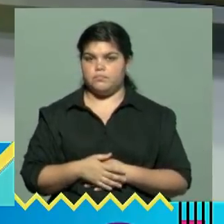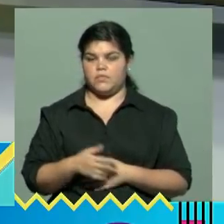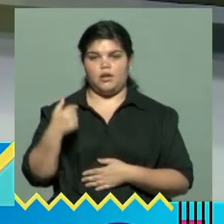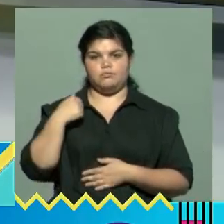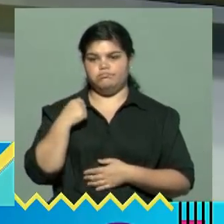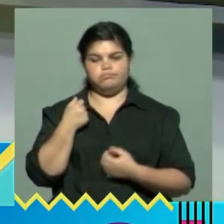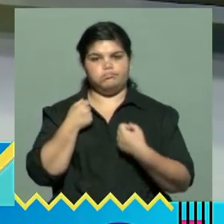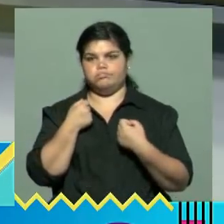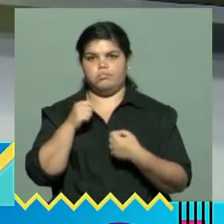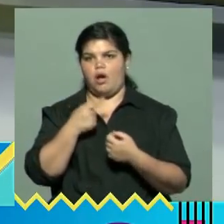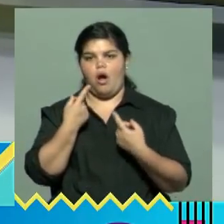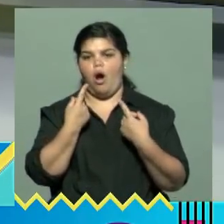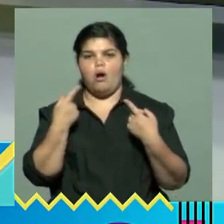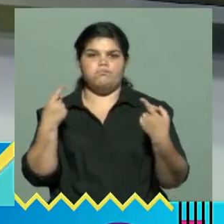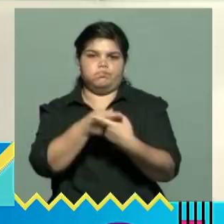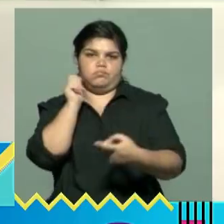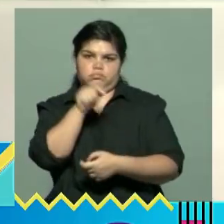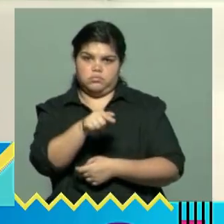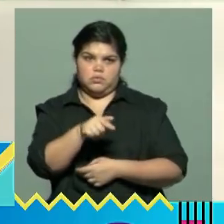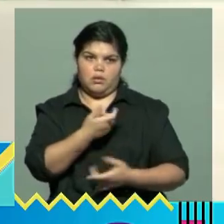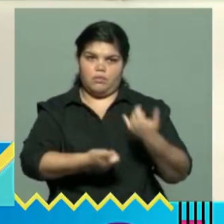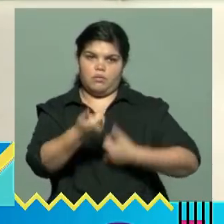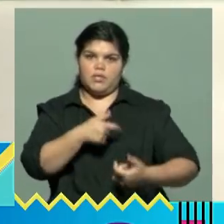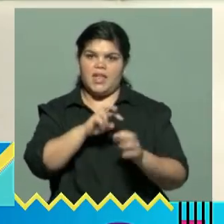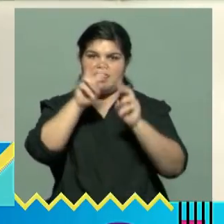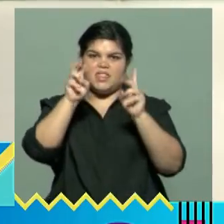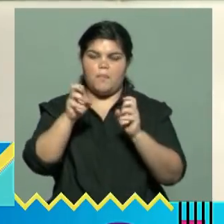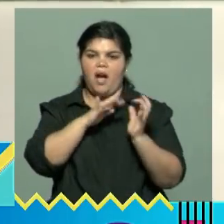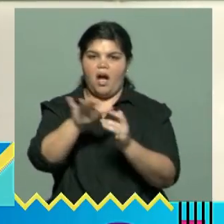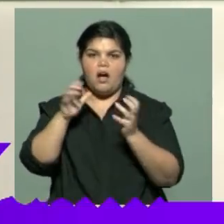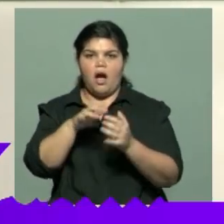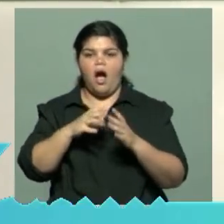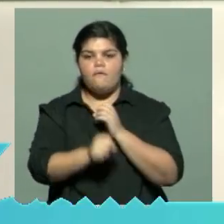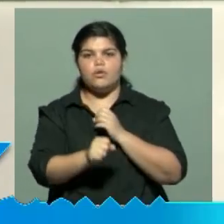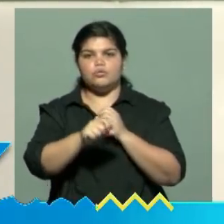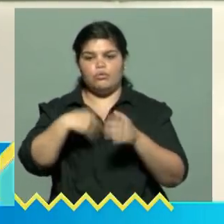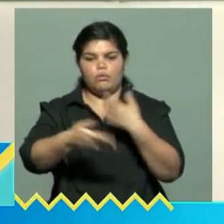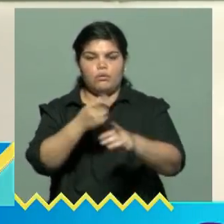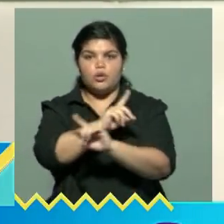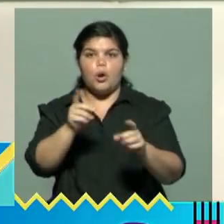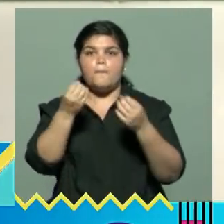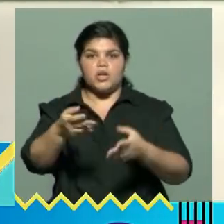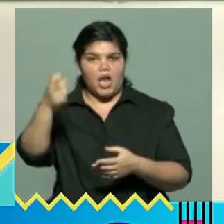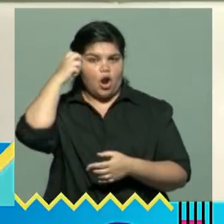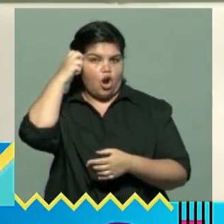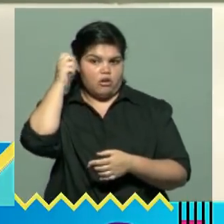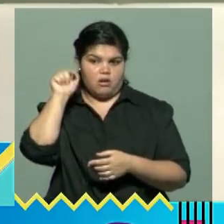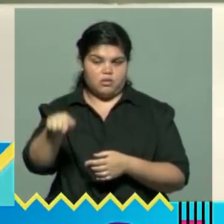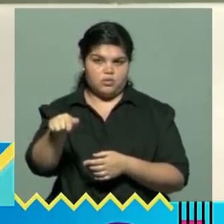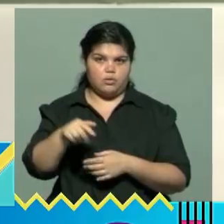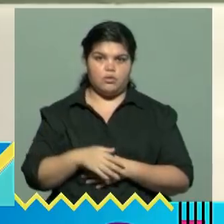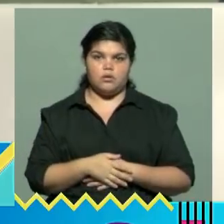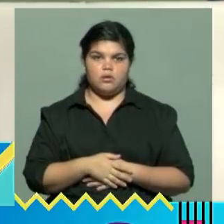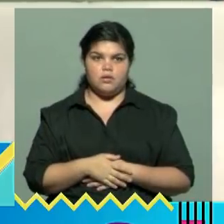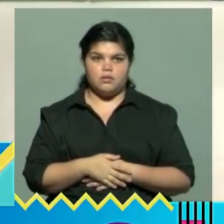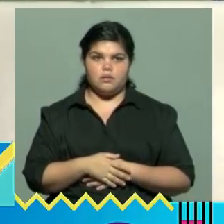al que dice Ana, yo creo que digamos, el debate del aborto no se dio porque justamente el Congreso, como instancia, digamos, que tiene que dar